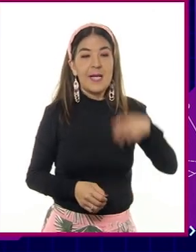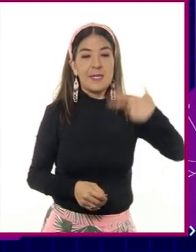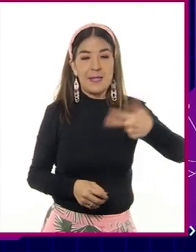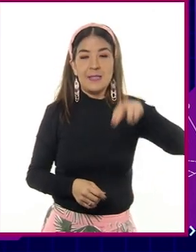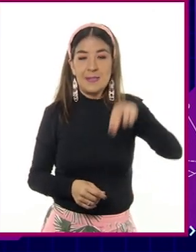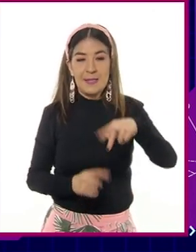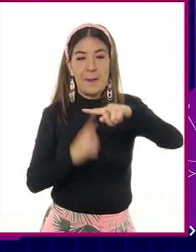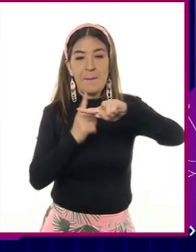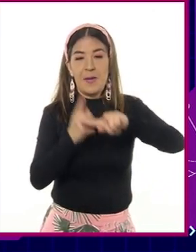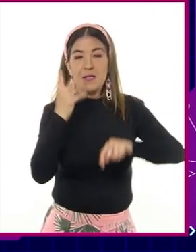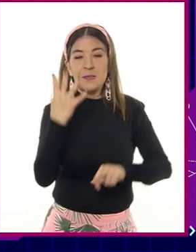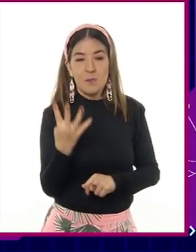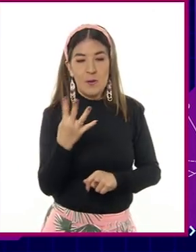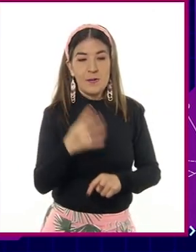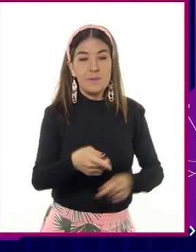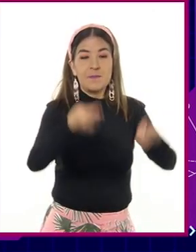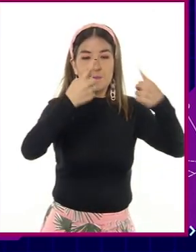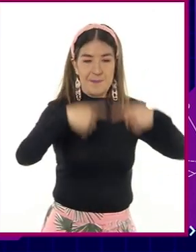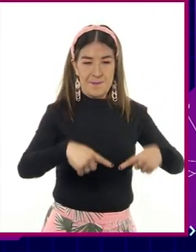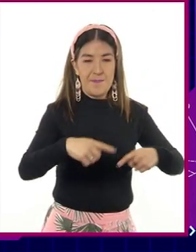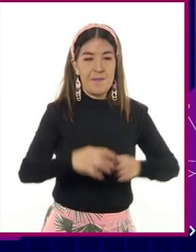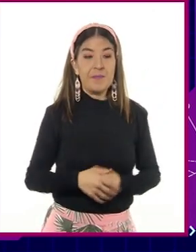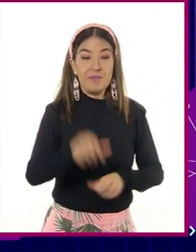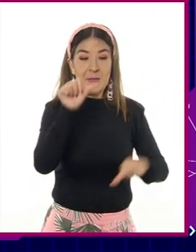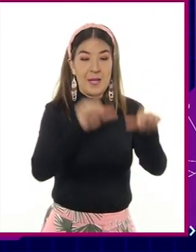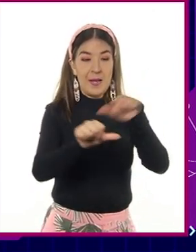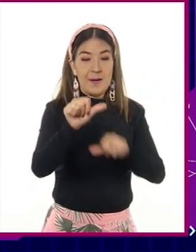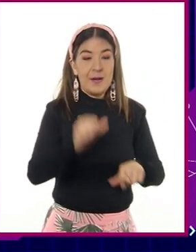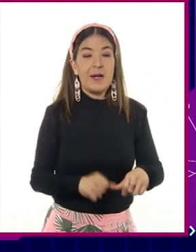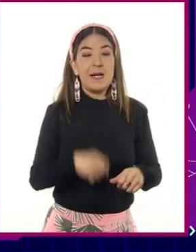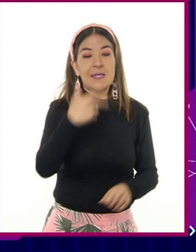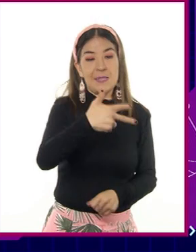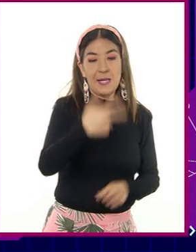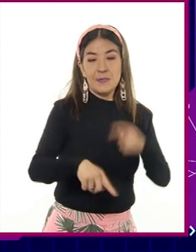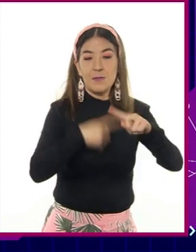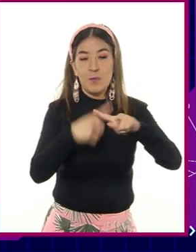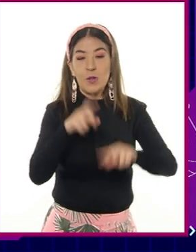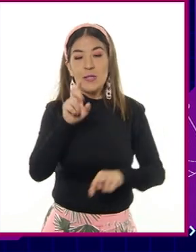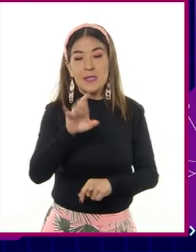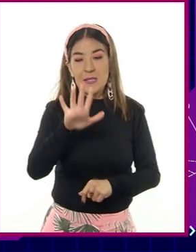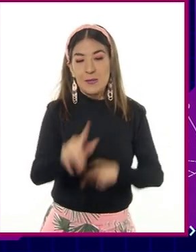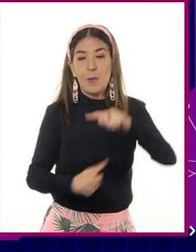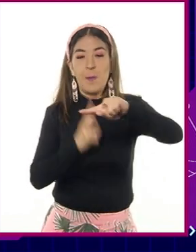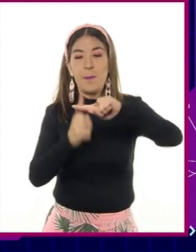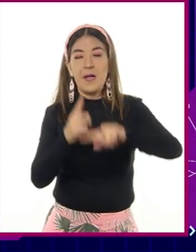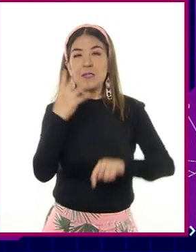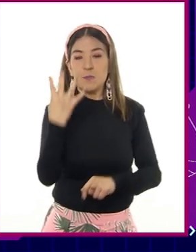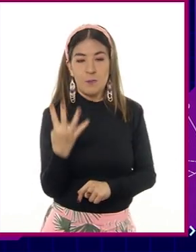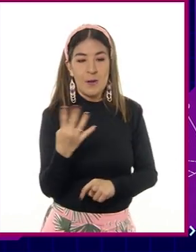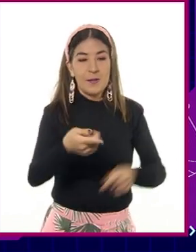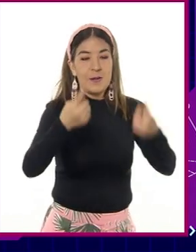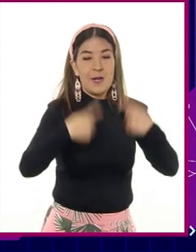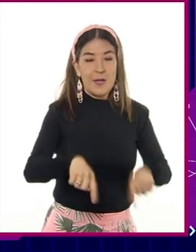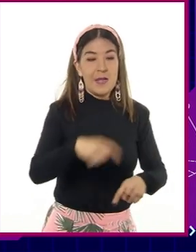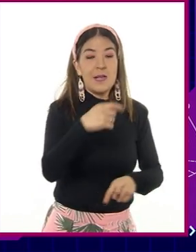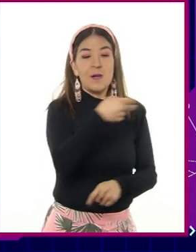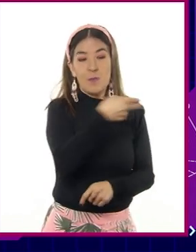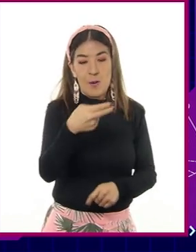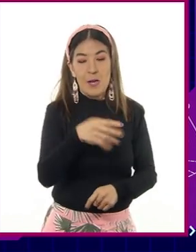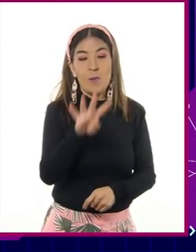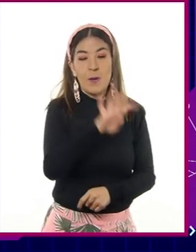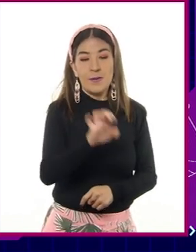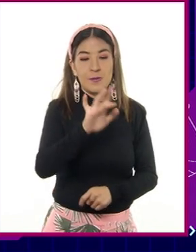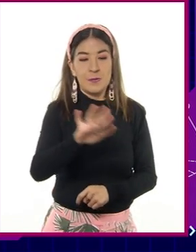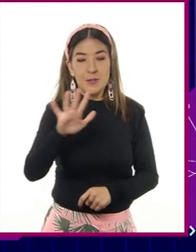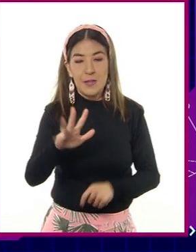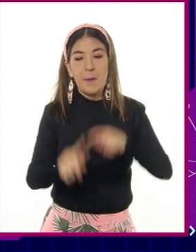13N más 4, quedando 13 por 35 más 4, que es igual a 455